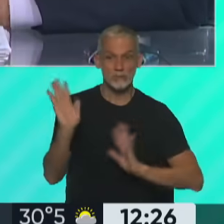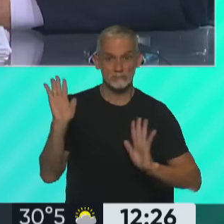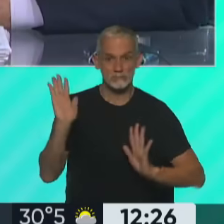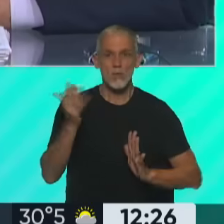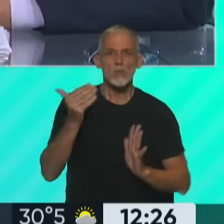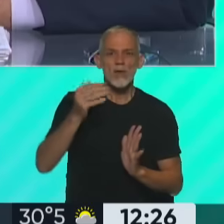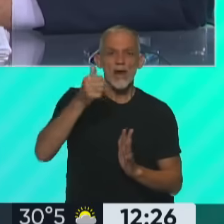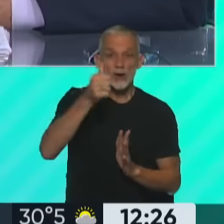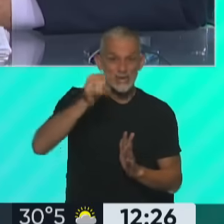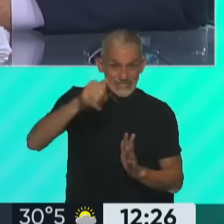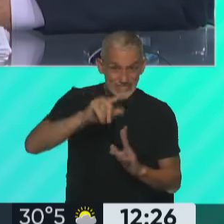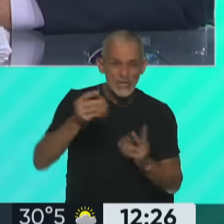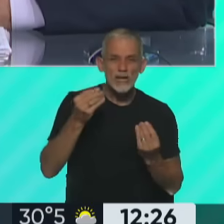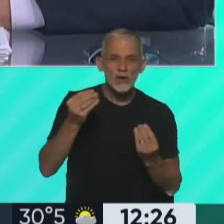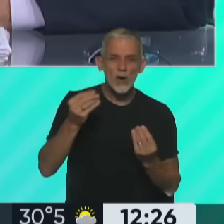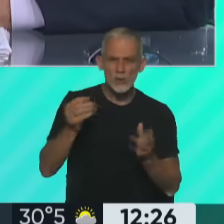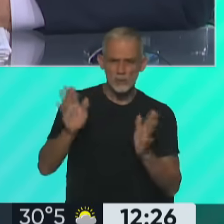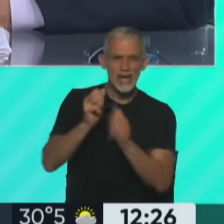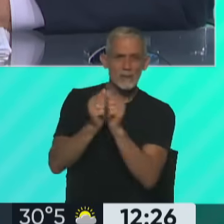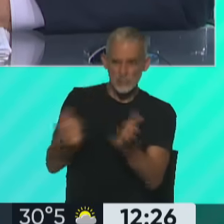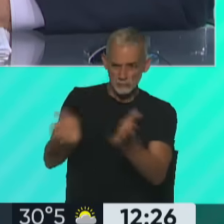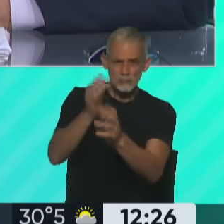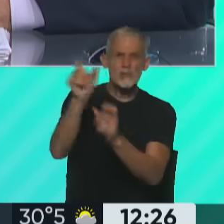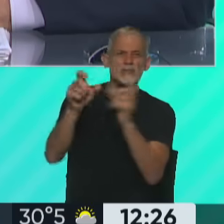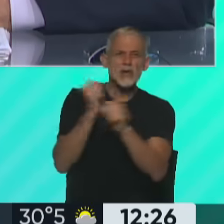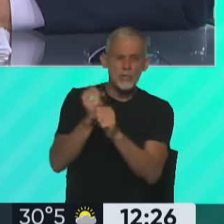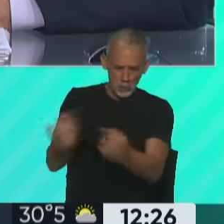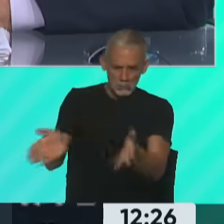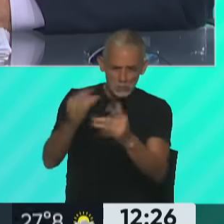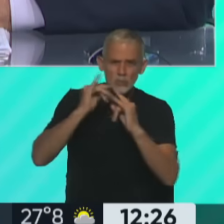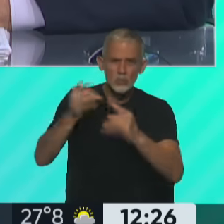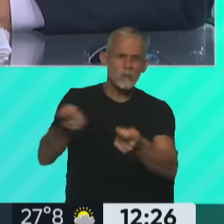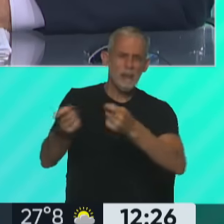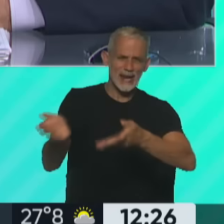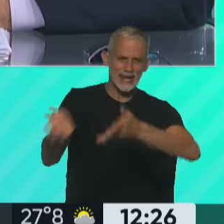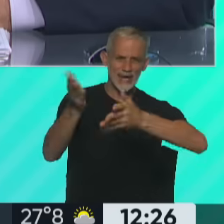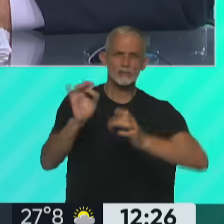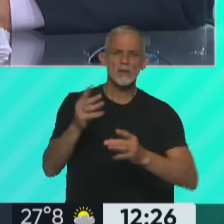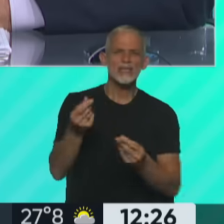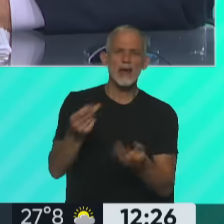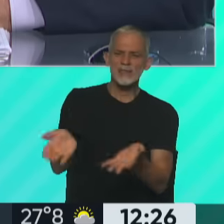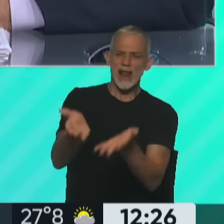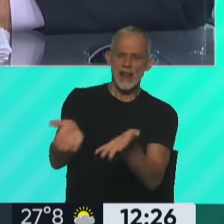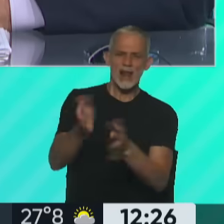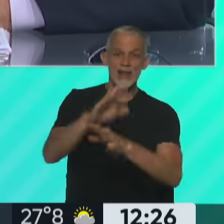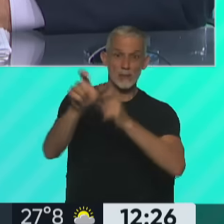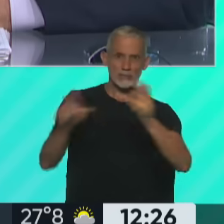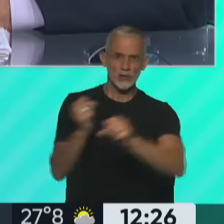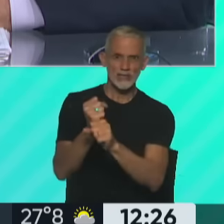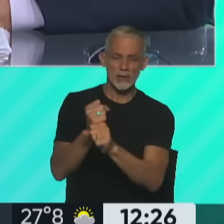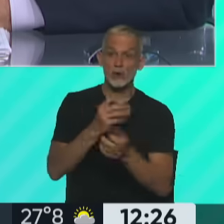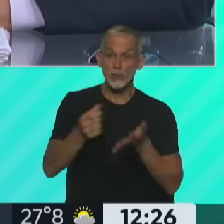puede llevarse a la práctica o no, que es dejarle la empresa a los trabajadores, dejarle nada más que capital de trabajo y Sí. que no tengan